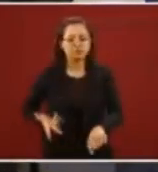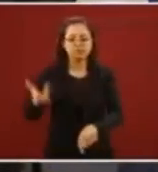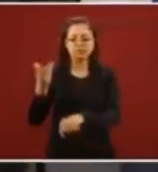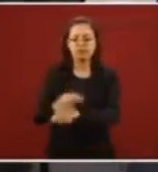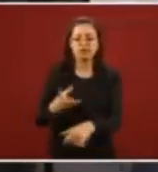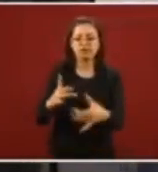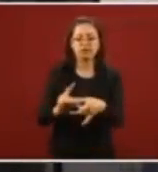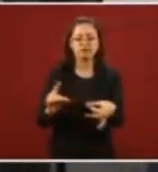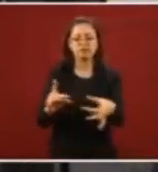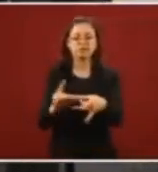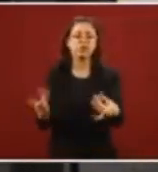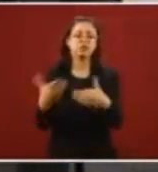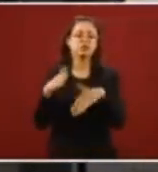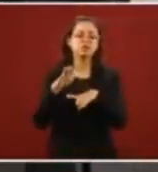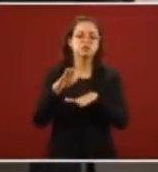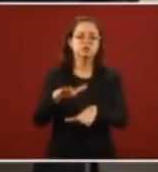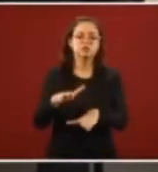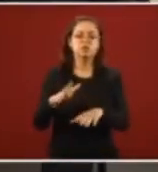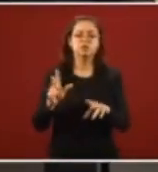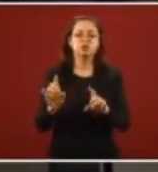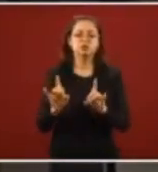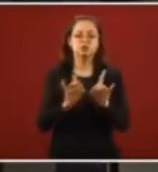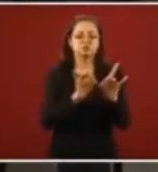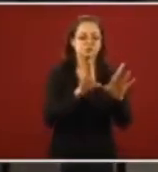casos de gas,